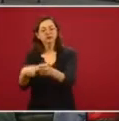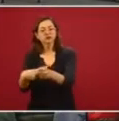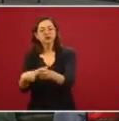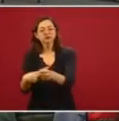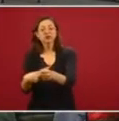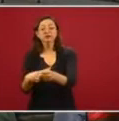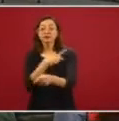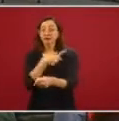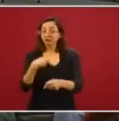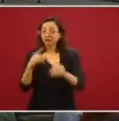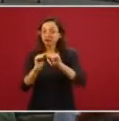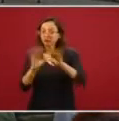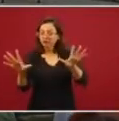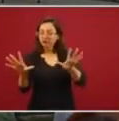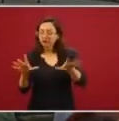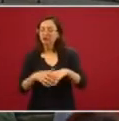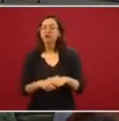que quede muy claro